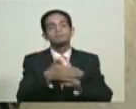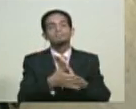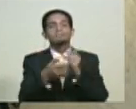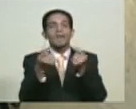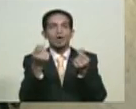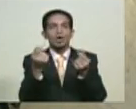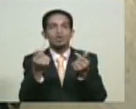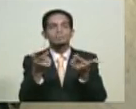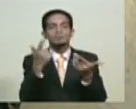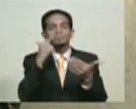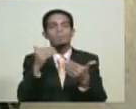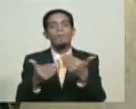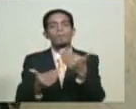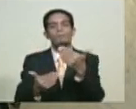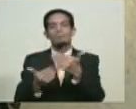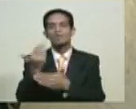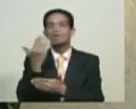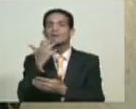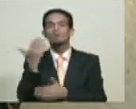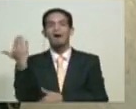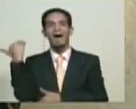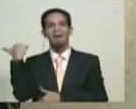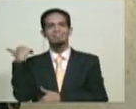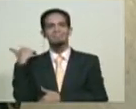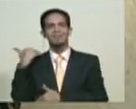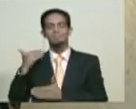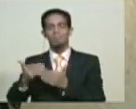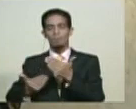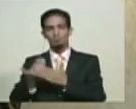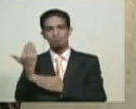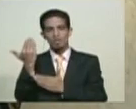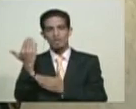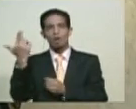del modelo postpetrolero y necesita rehacer